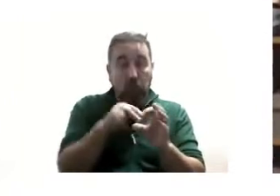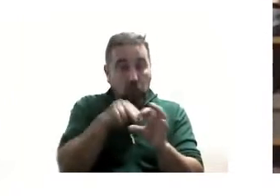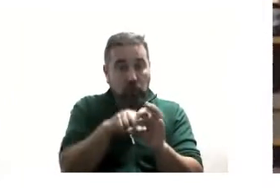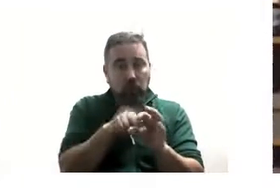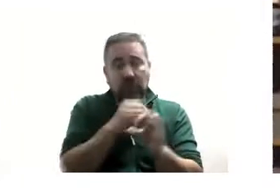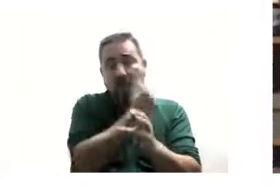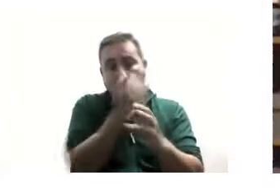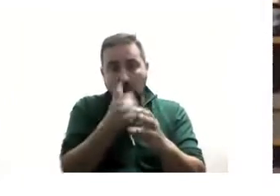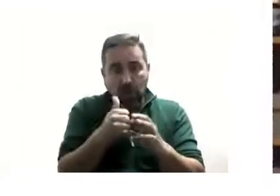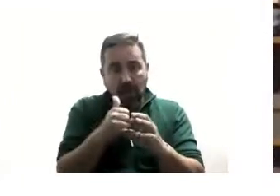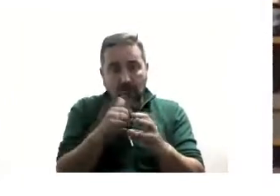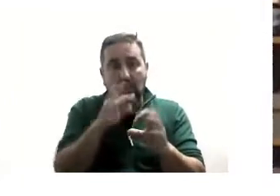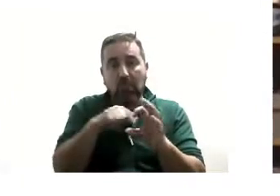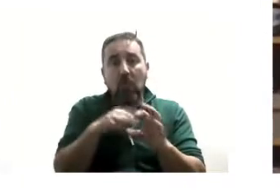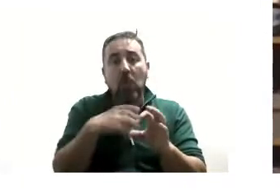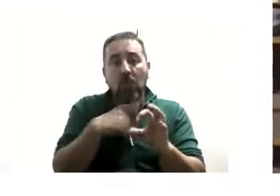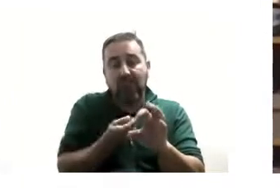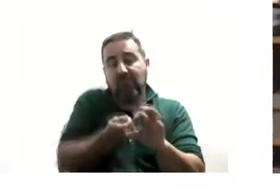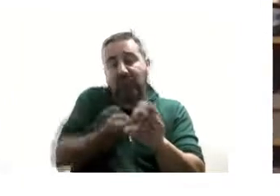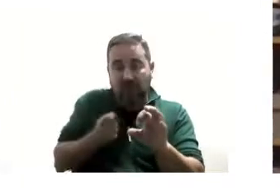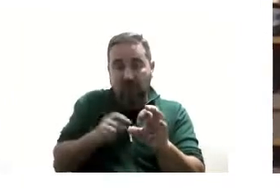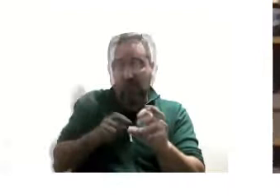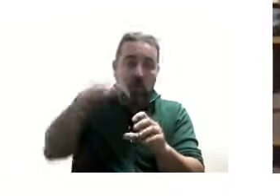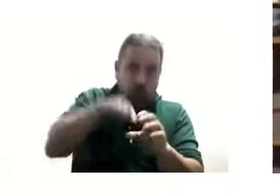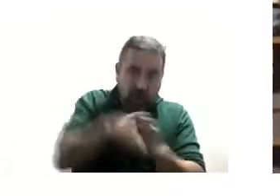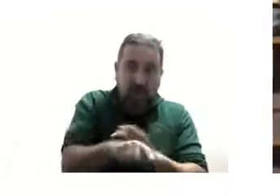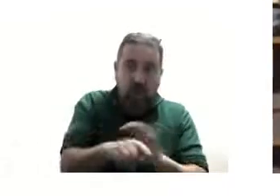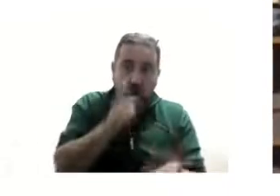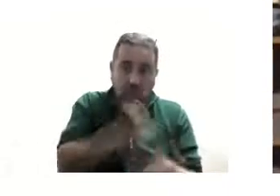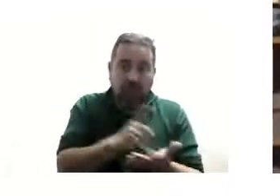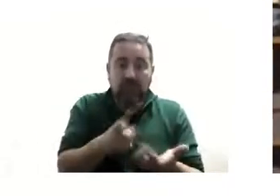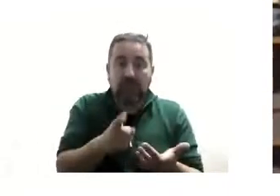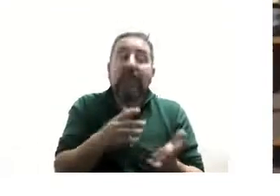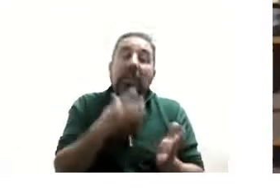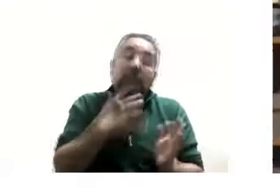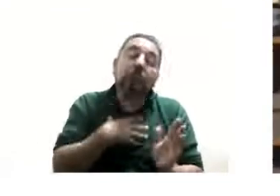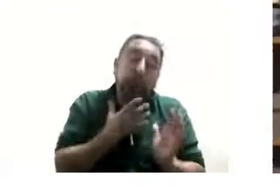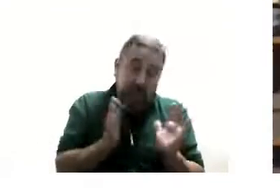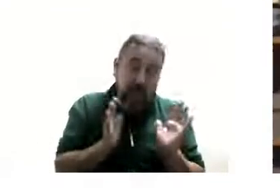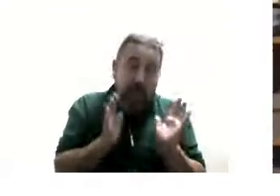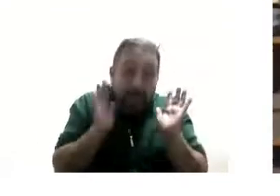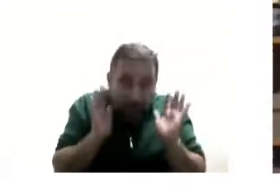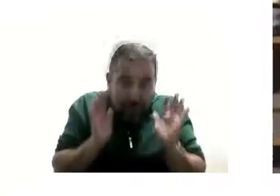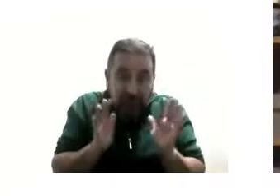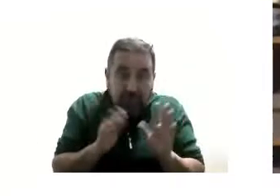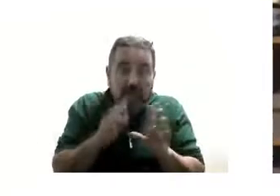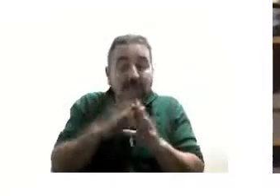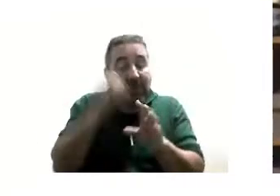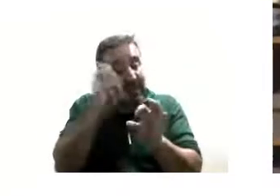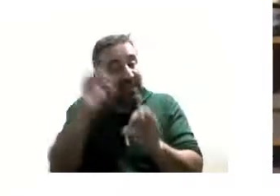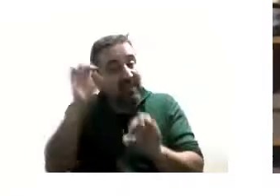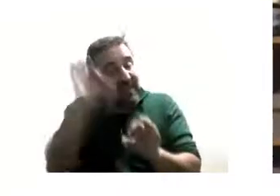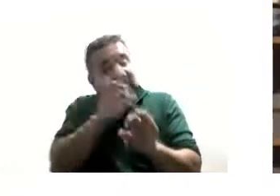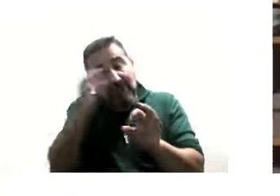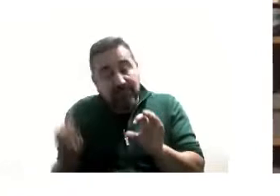permita quitar una guía y colocar otra. Eso es lo previsible, pero es verdad que las cirugías de reimplante son las cirugías